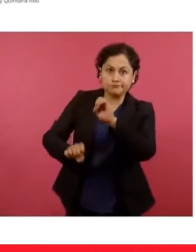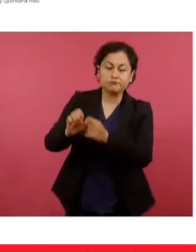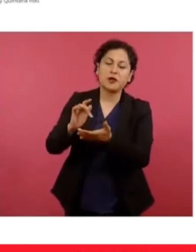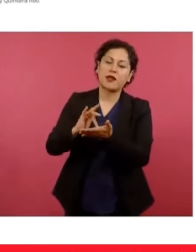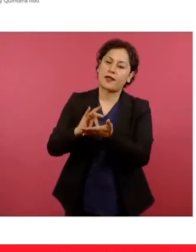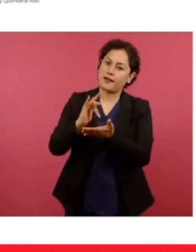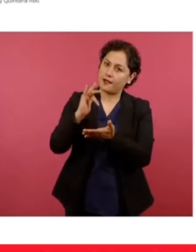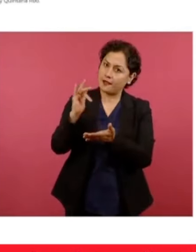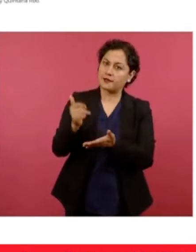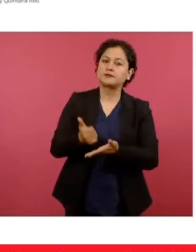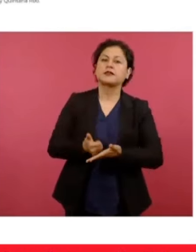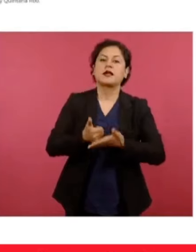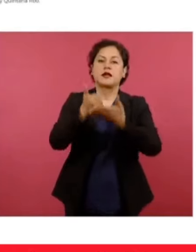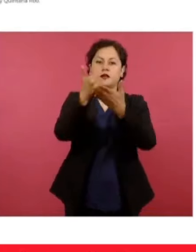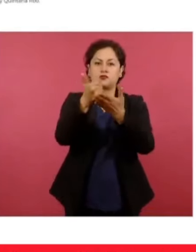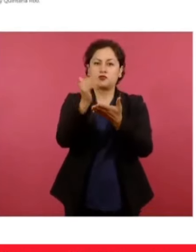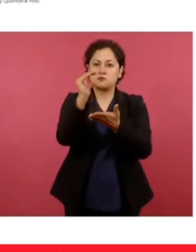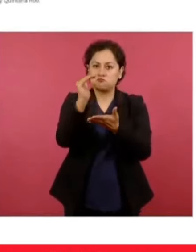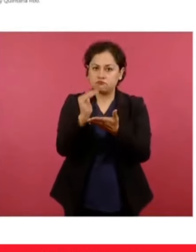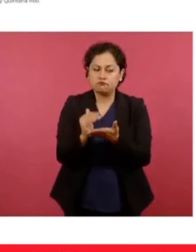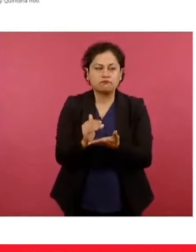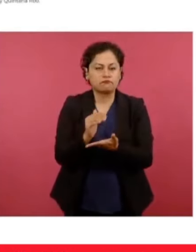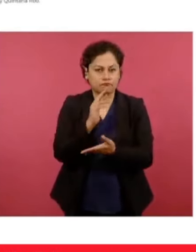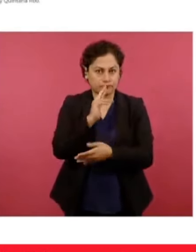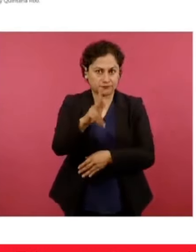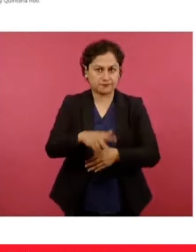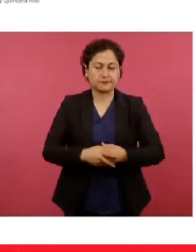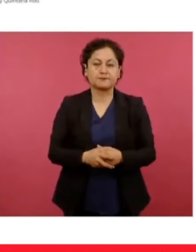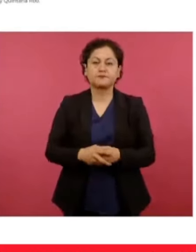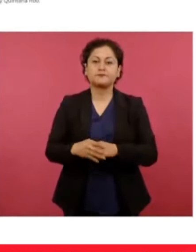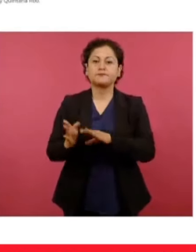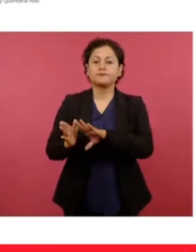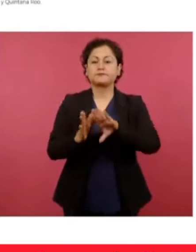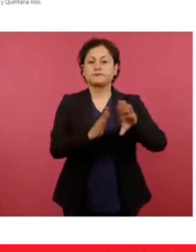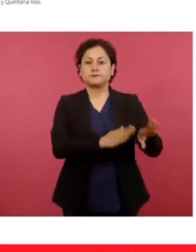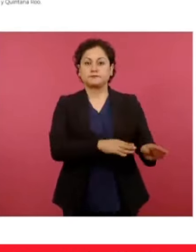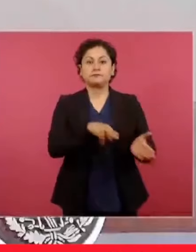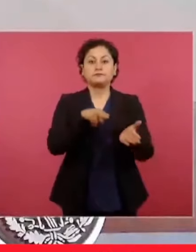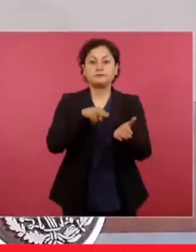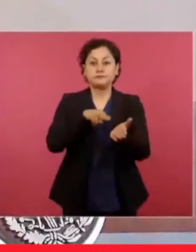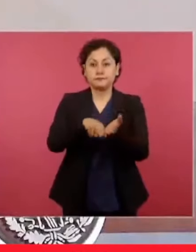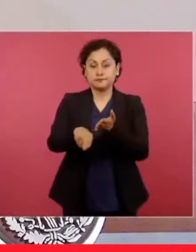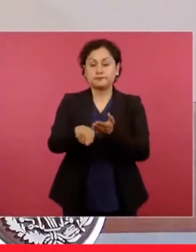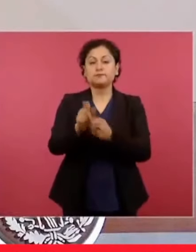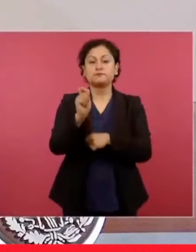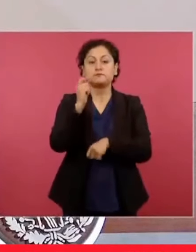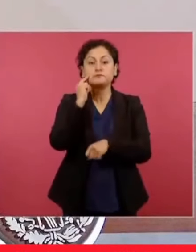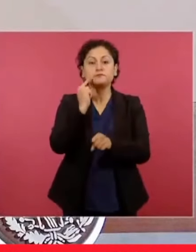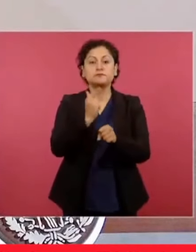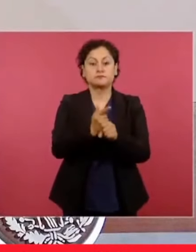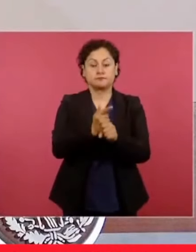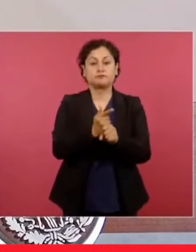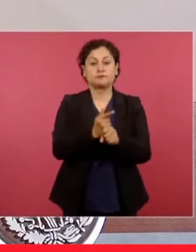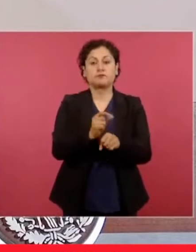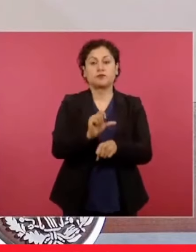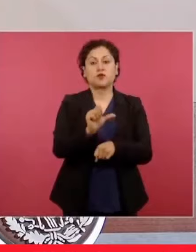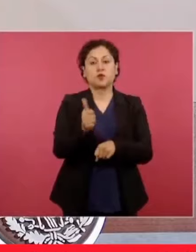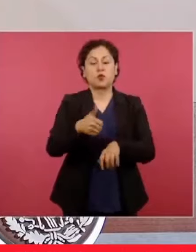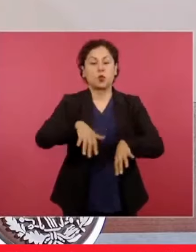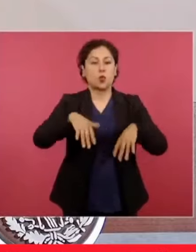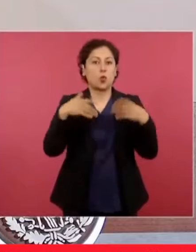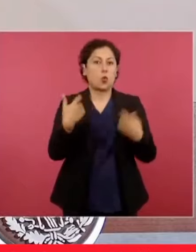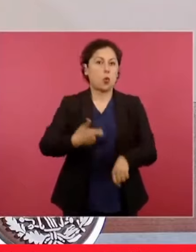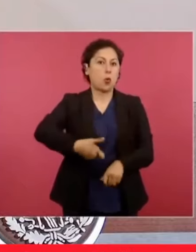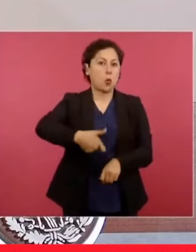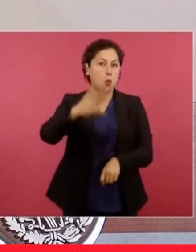estaciones de servicio para dar mejores precios y ahora bien pasando al diesel nos encontramos con wulf con un precio bastante alto allá